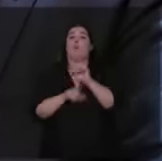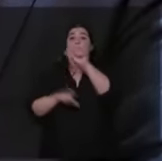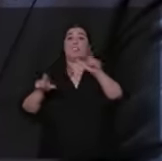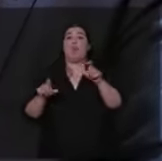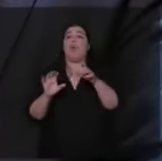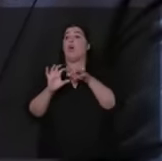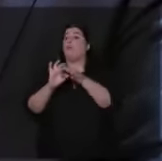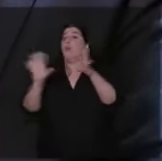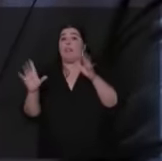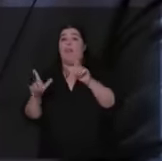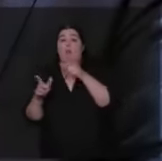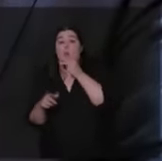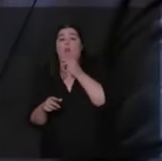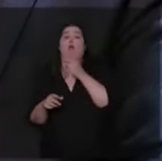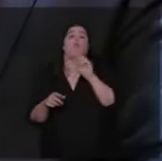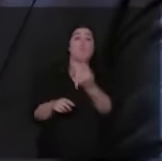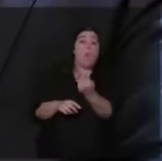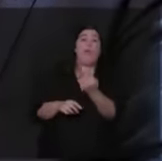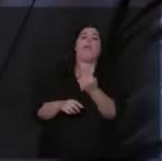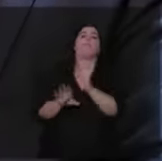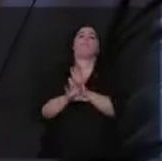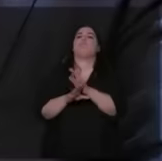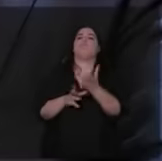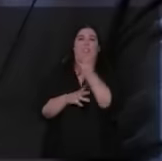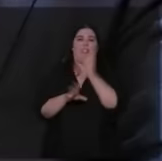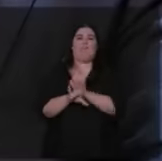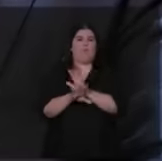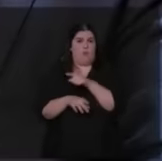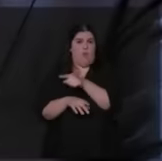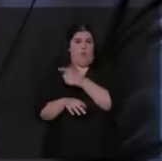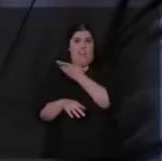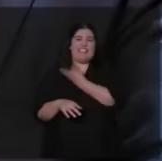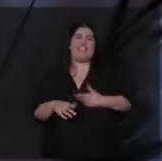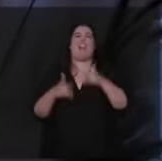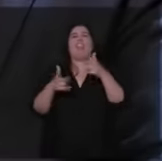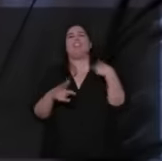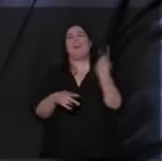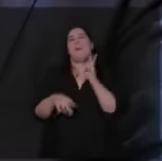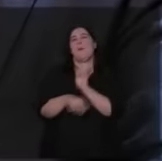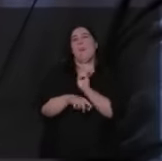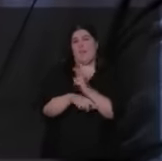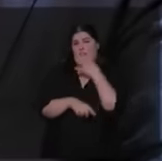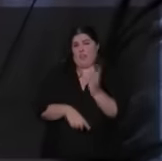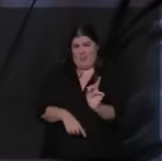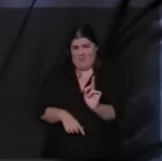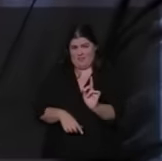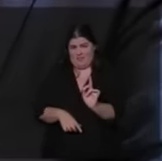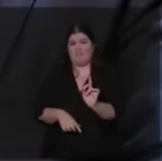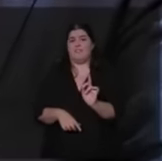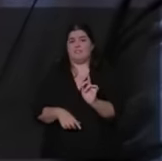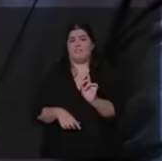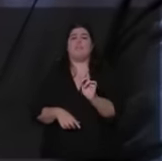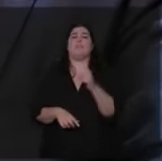muere, eso constituye un delito de lesa humanidad. Y es, mientras que el Estado te decía que te cuidaba, deberíamos haber tenido